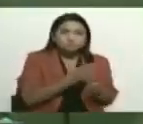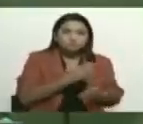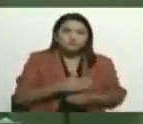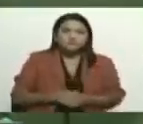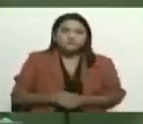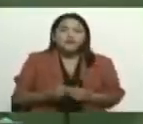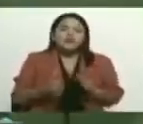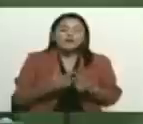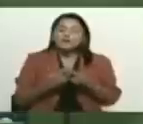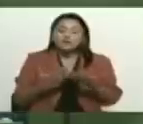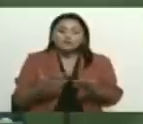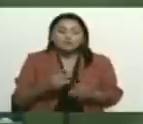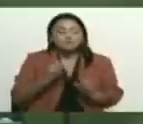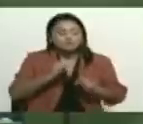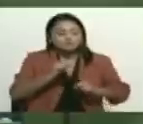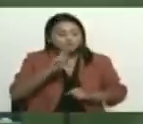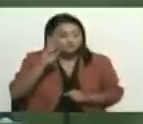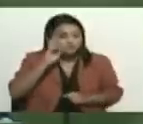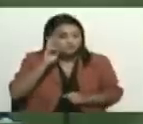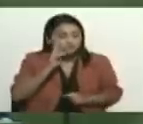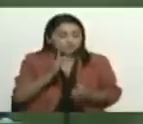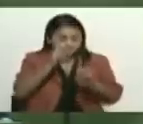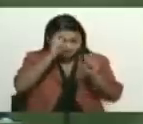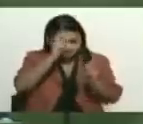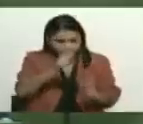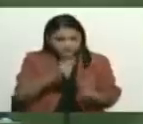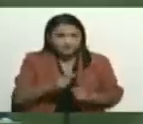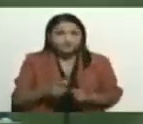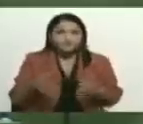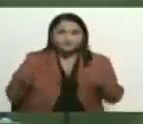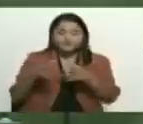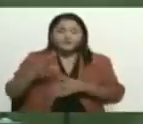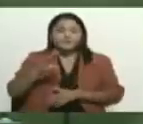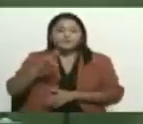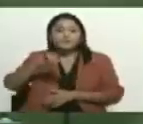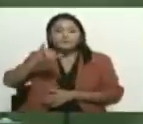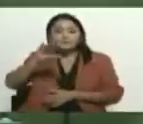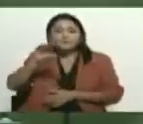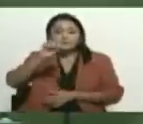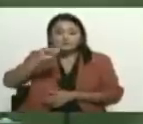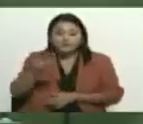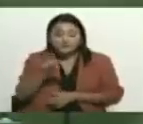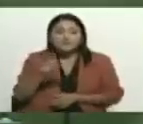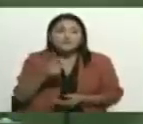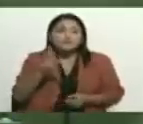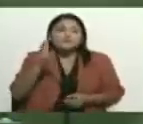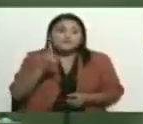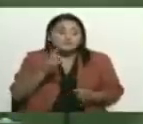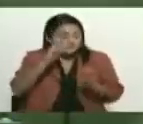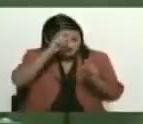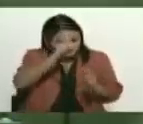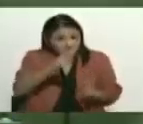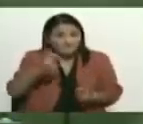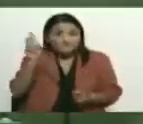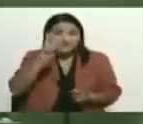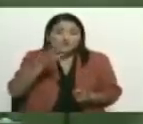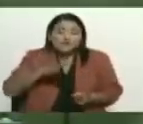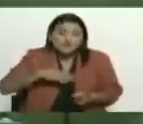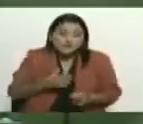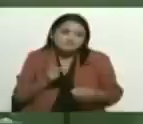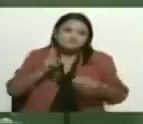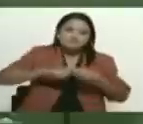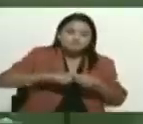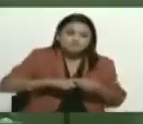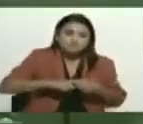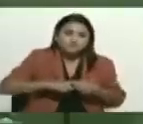este sentido, reconocemos los aportes del bloque de los BRICS, al cual Venezuela aspira a incorporarse en la actual geopolítica mundial